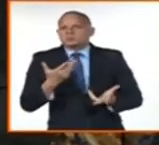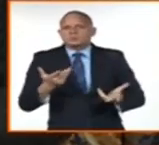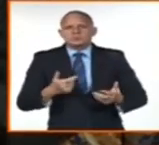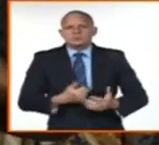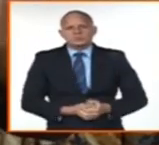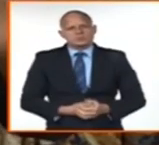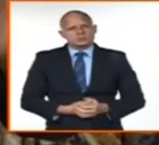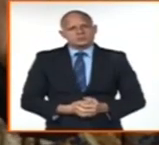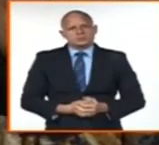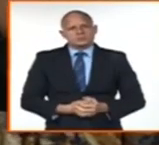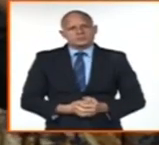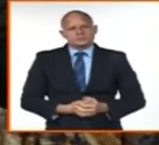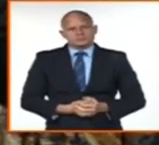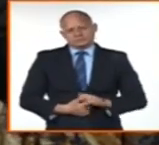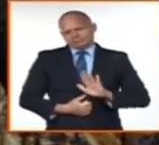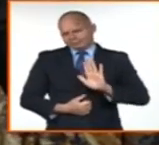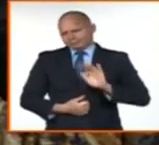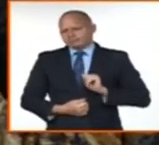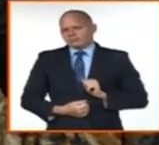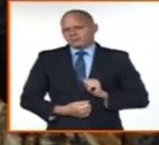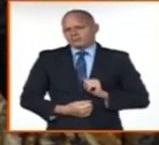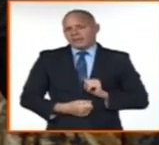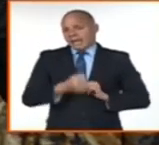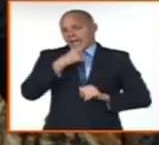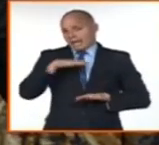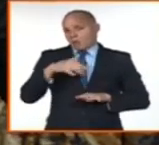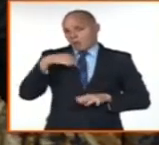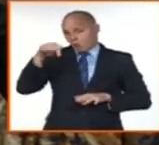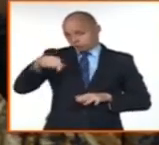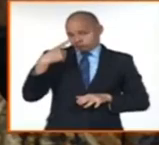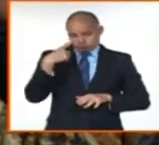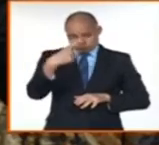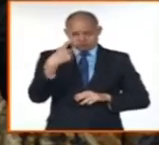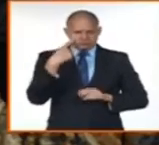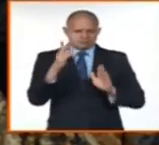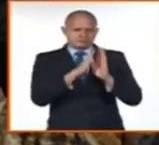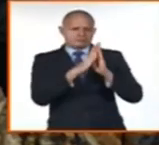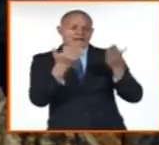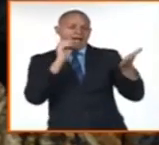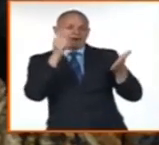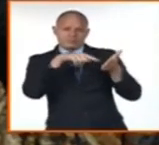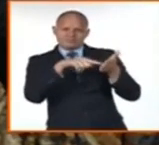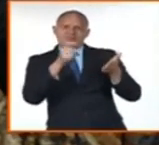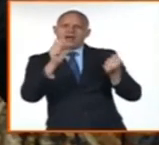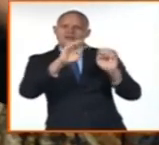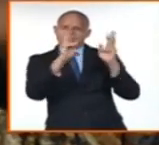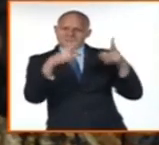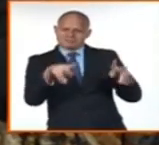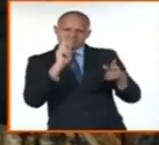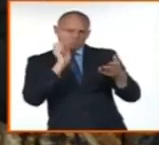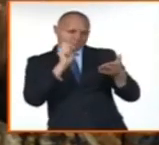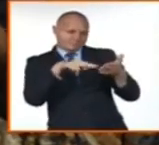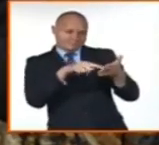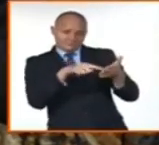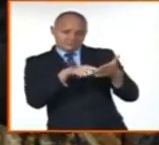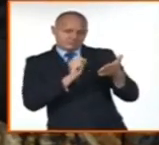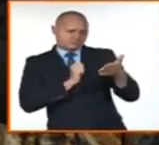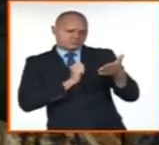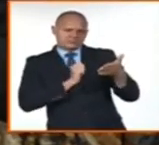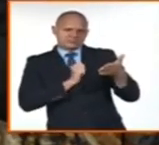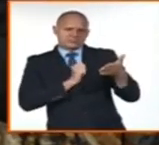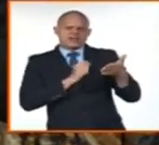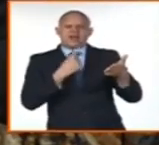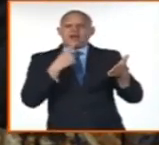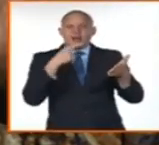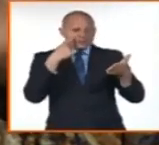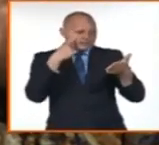Hoy cuando uno va a las redes sociales, la Cuba que se describe en las redes sociales, excepto la que ustedes defienden, es una Cuba que podemos estar